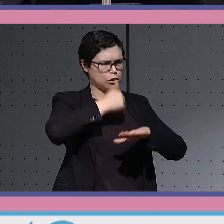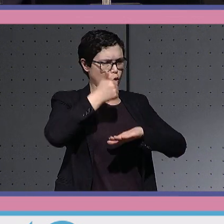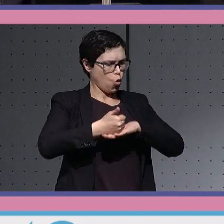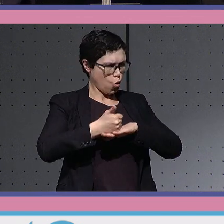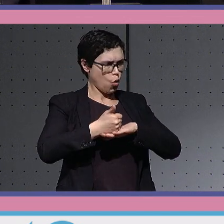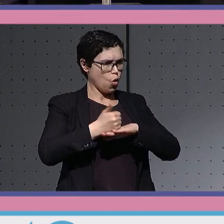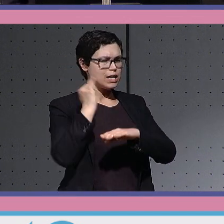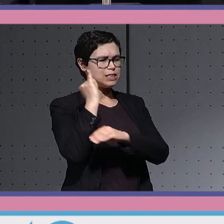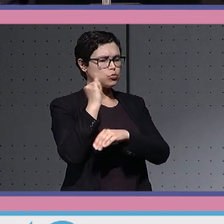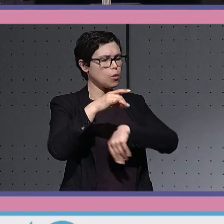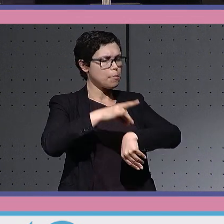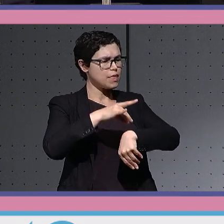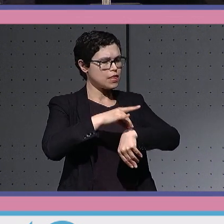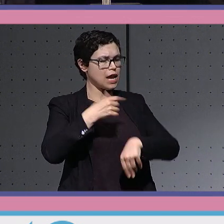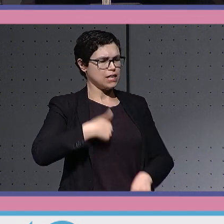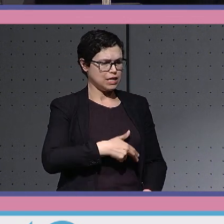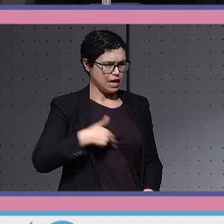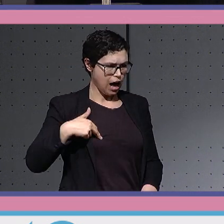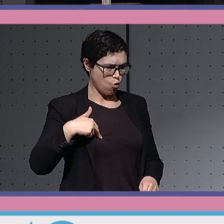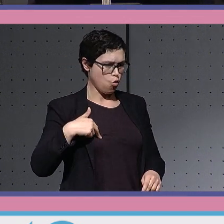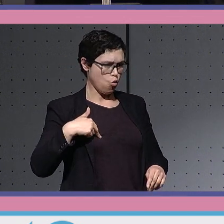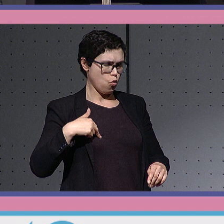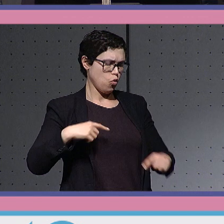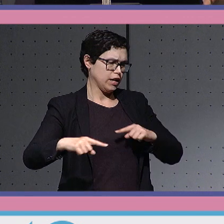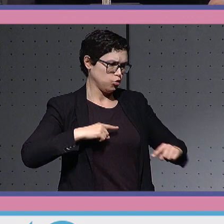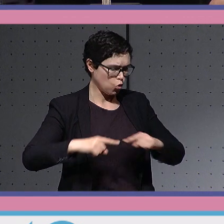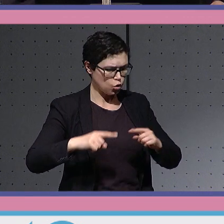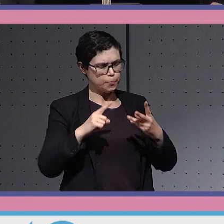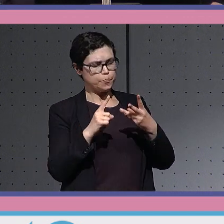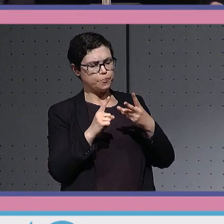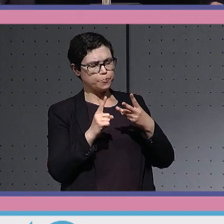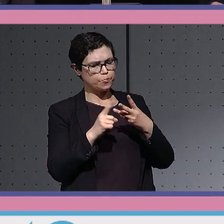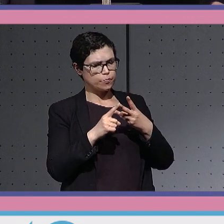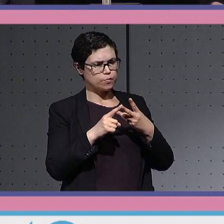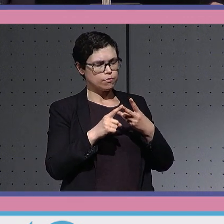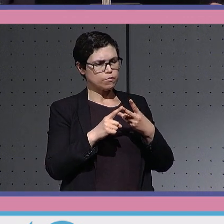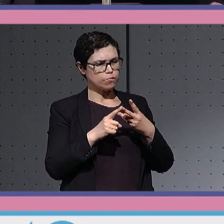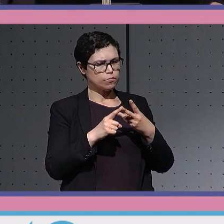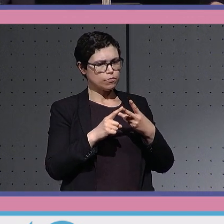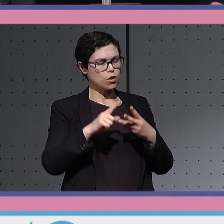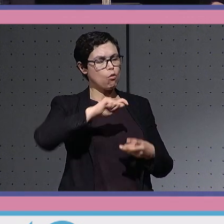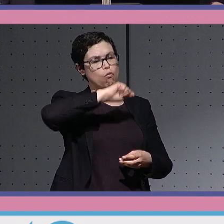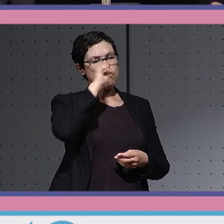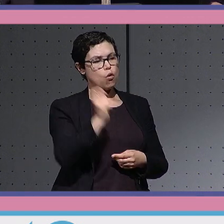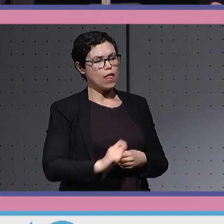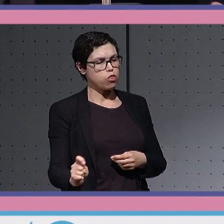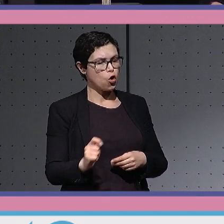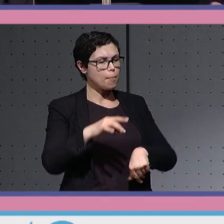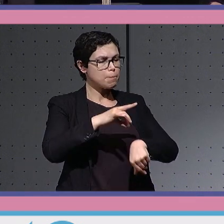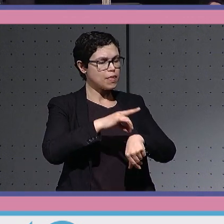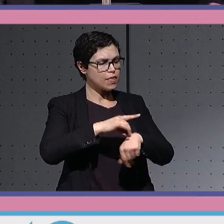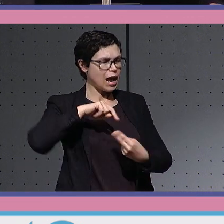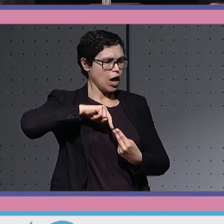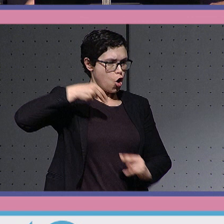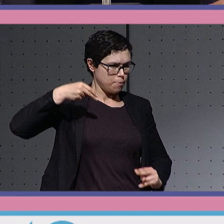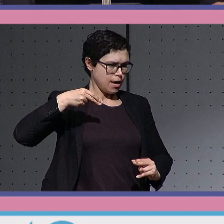del Instituto de Medicina Legal de Santiago, de la Fundación, el promotor y principal responsable de la Fundación de Medicina Xenómica